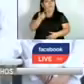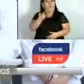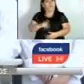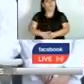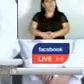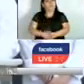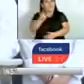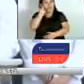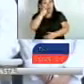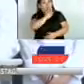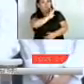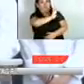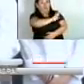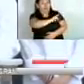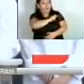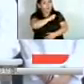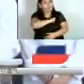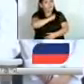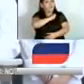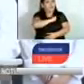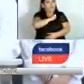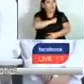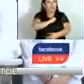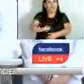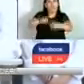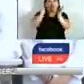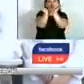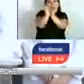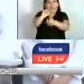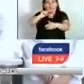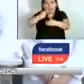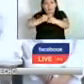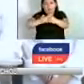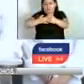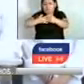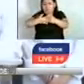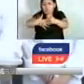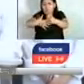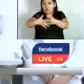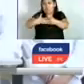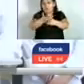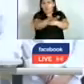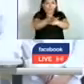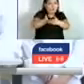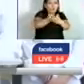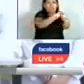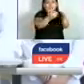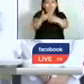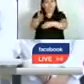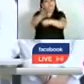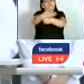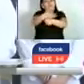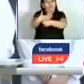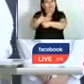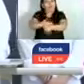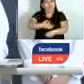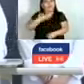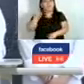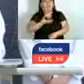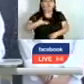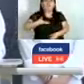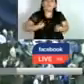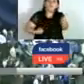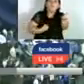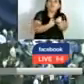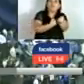gran responsabilidad del 1 de mayo en adelante, donde todos, las fuerzas democráticas del país, deberemos de